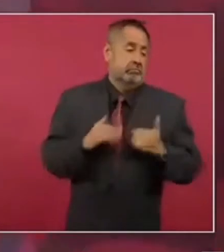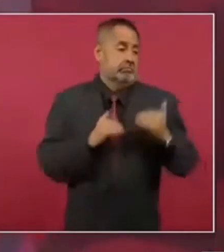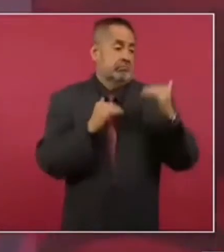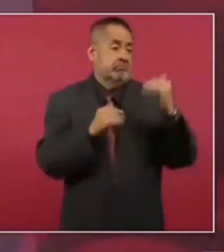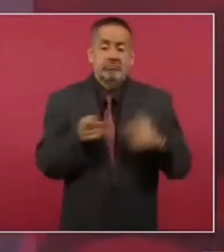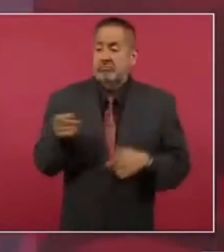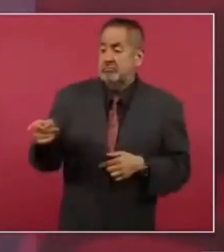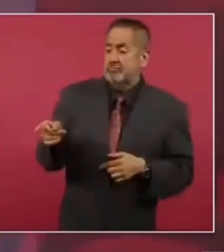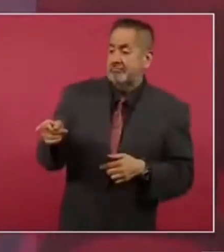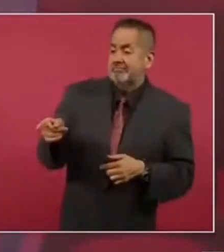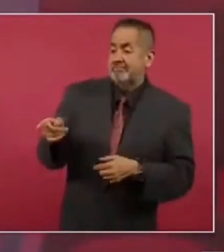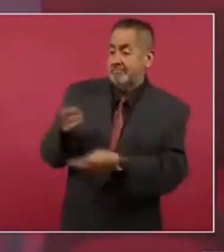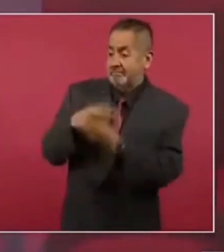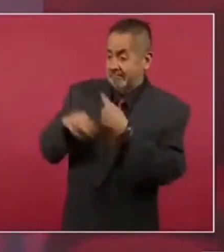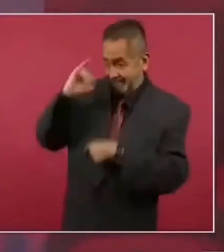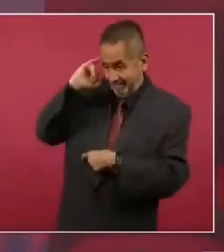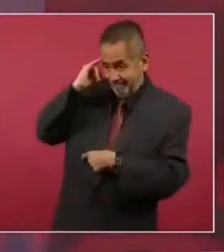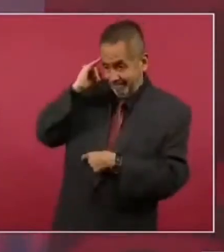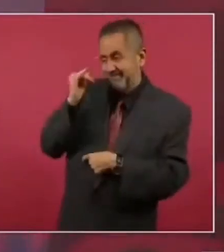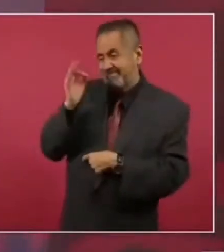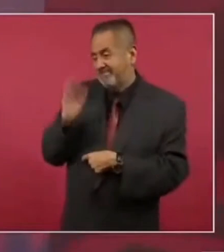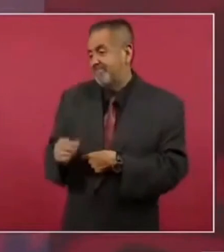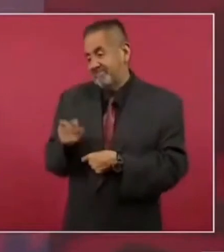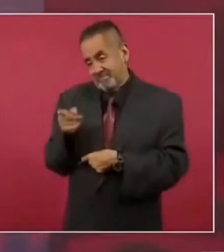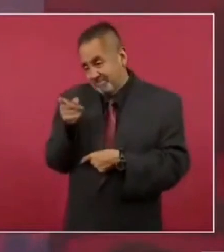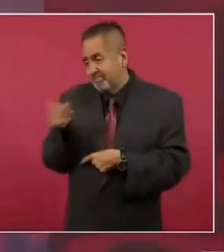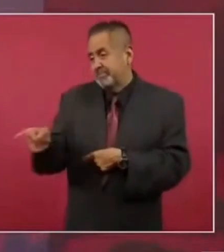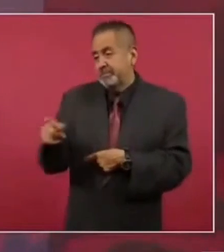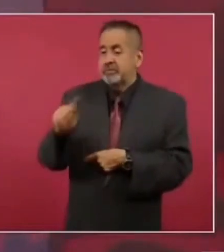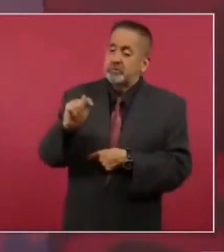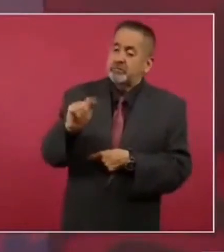de origen indígena